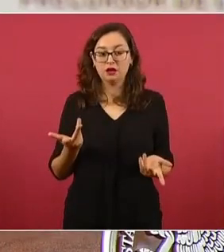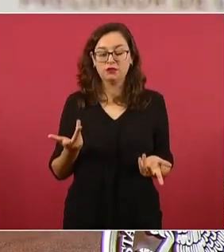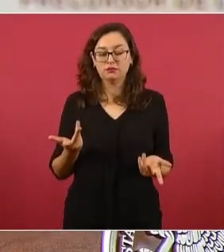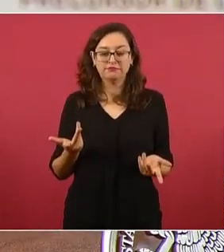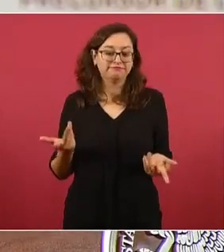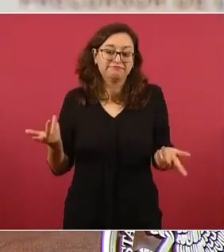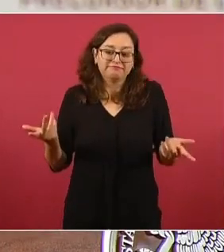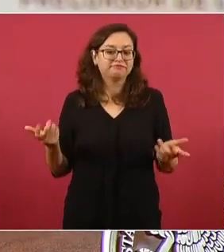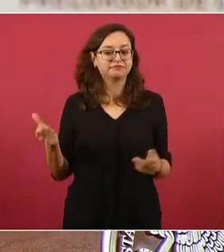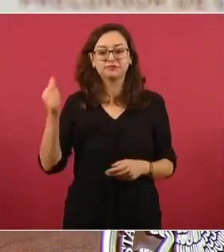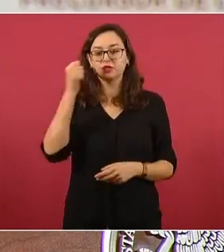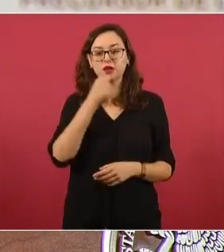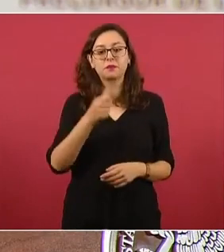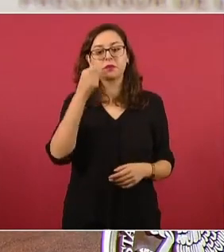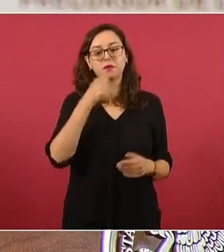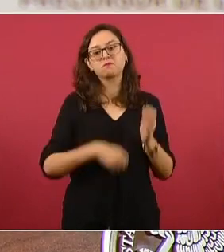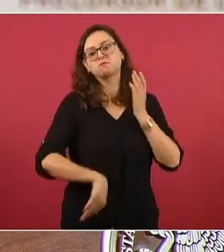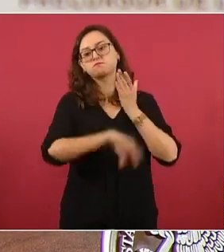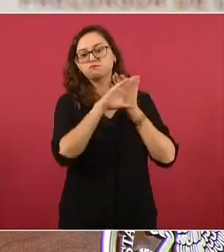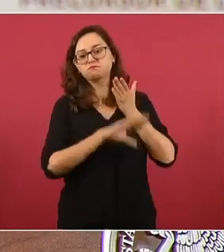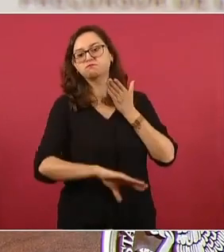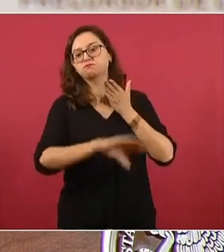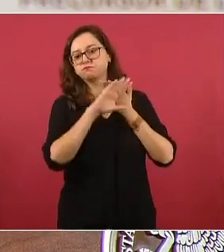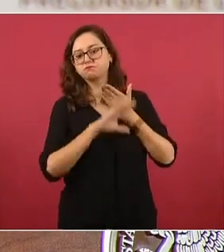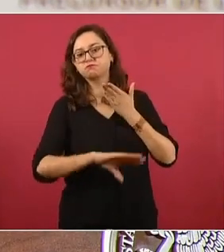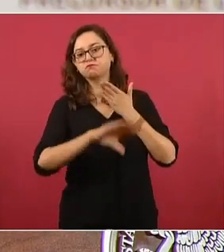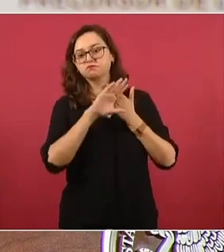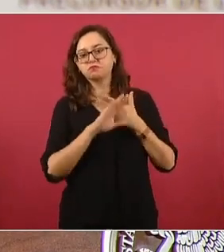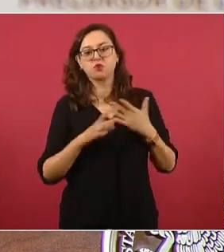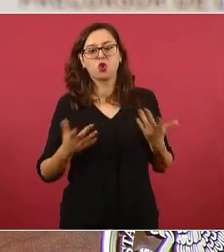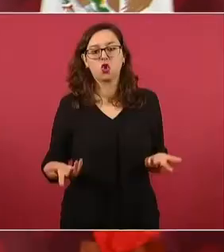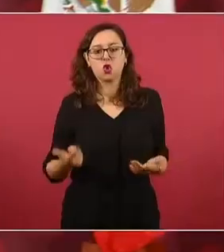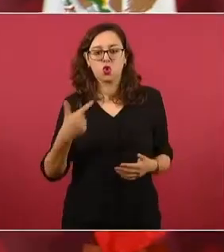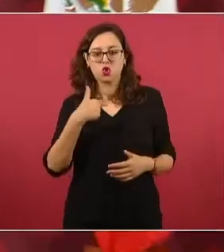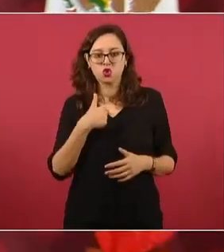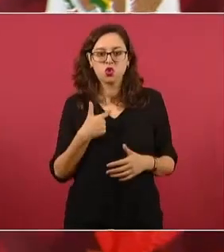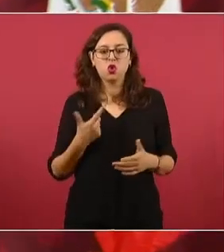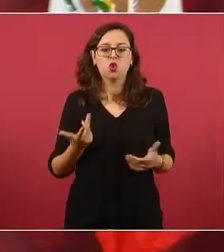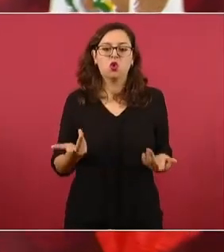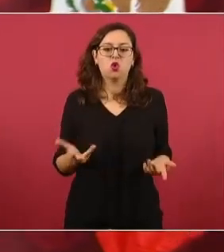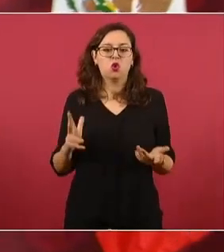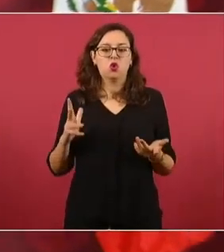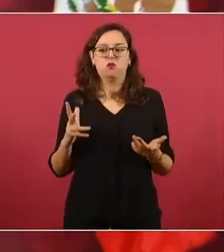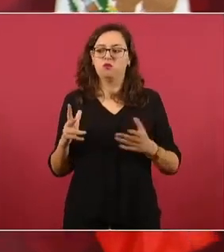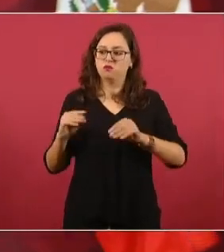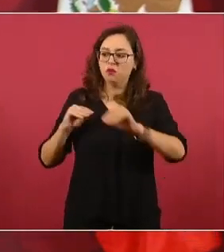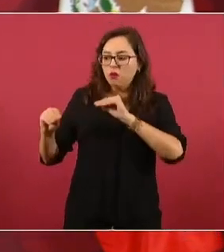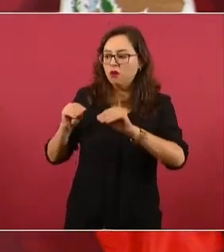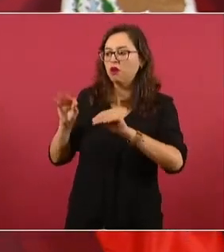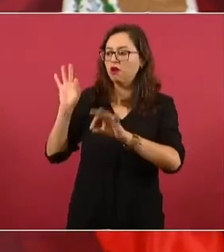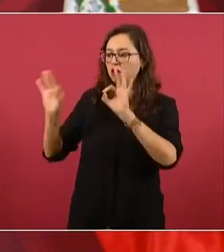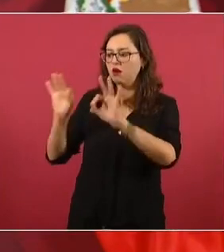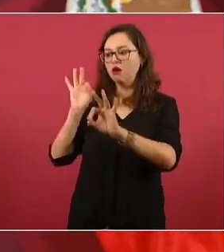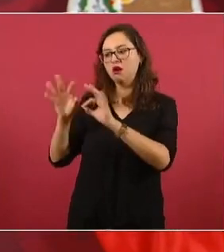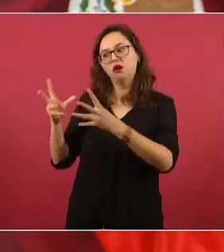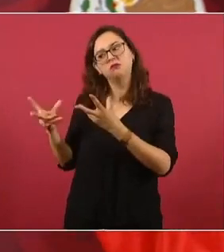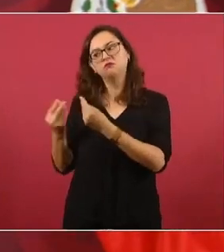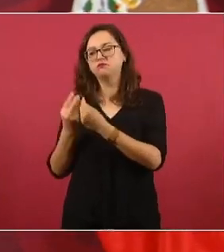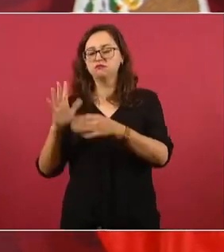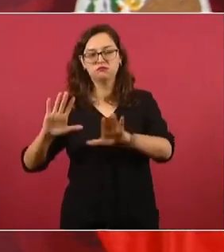como siempre, ¿no?, se me acusó de agitador y de